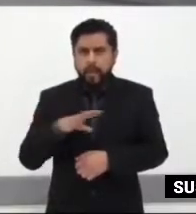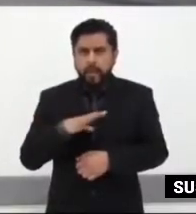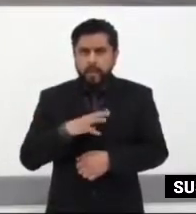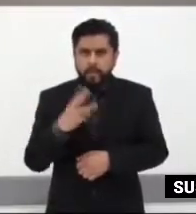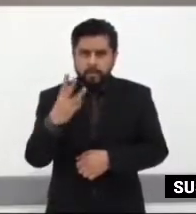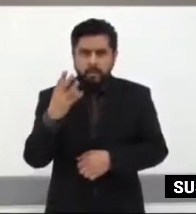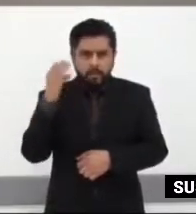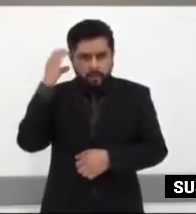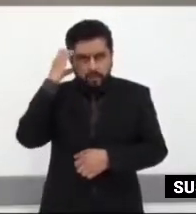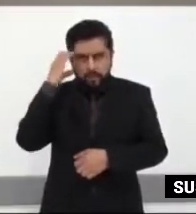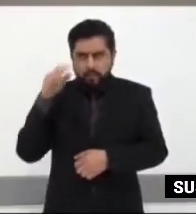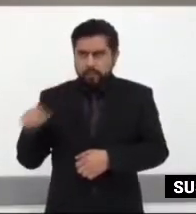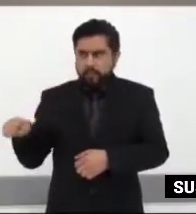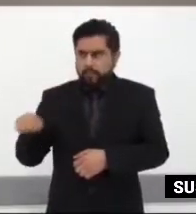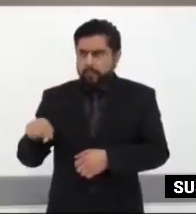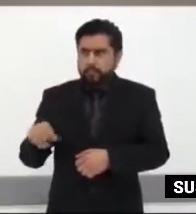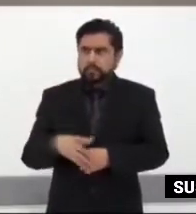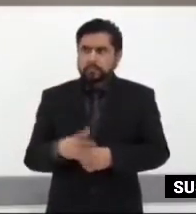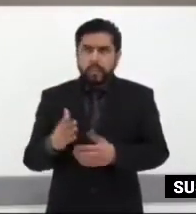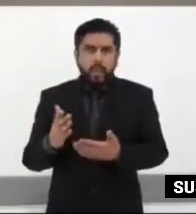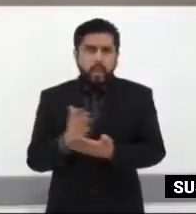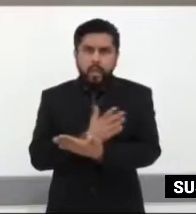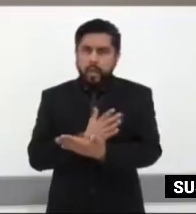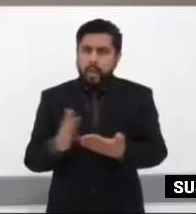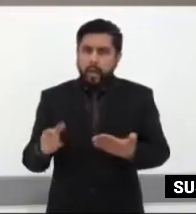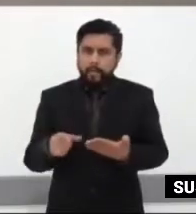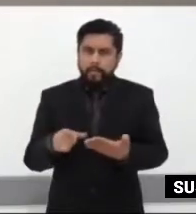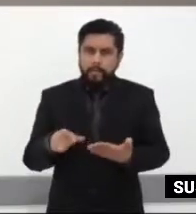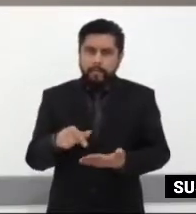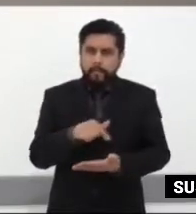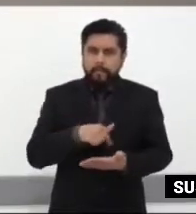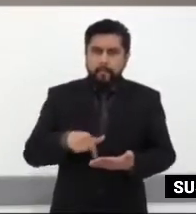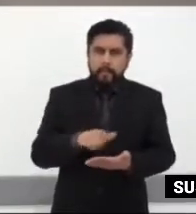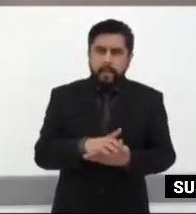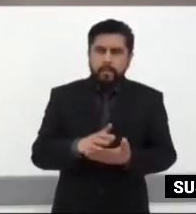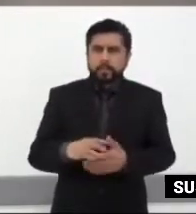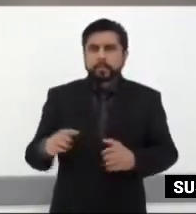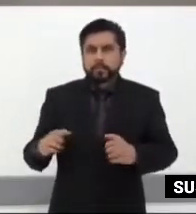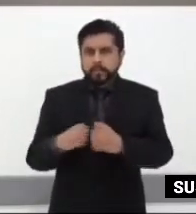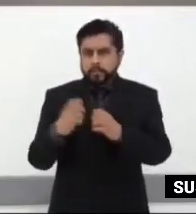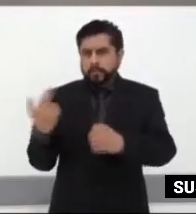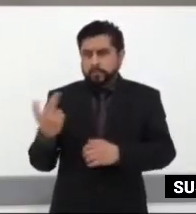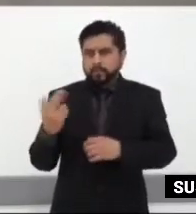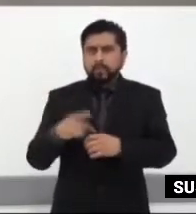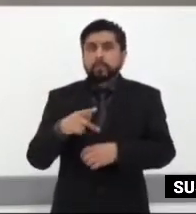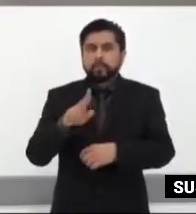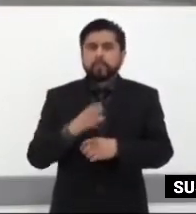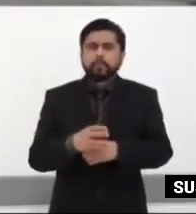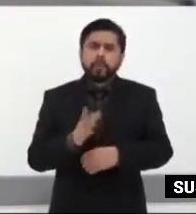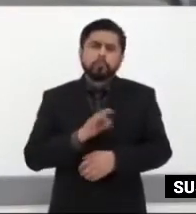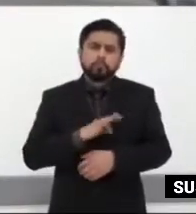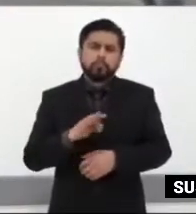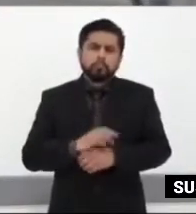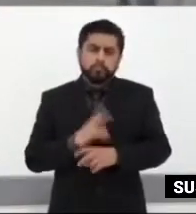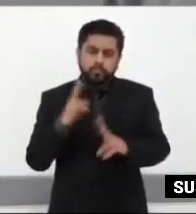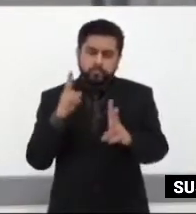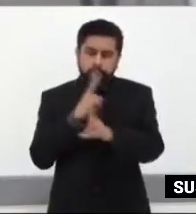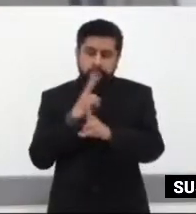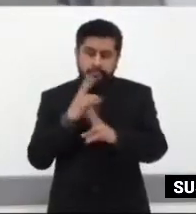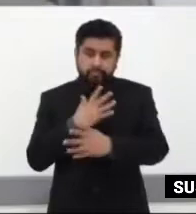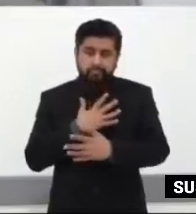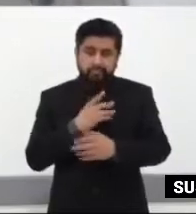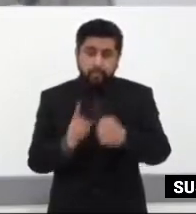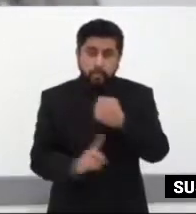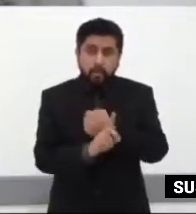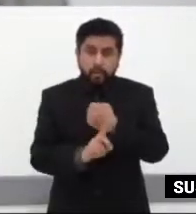está completamente separada del área de urgencias, pero podemos atender pacientes con problemas respiratorios.